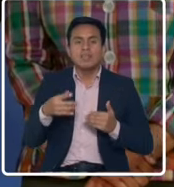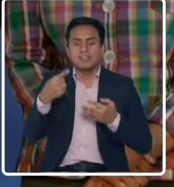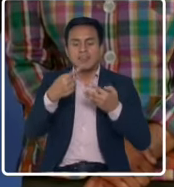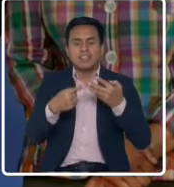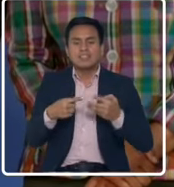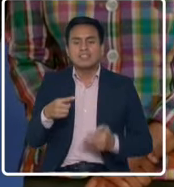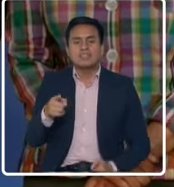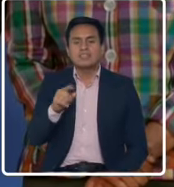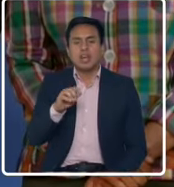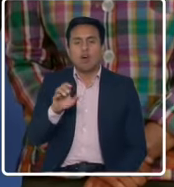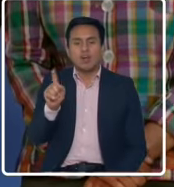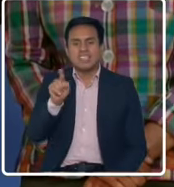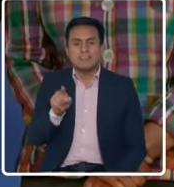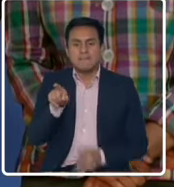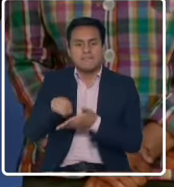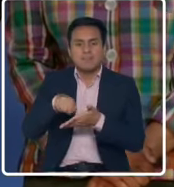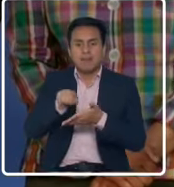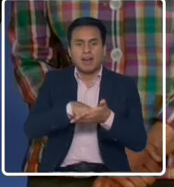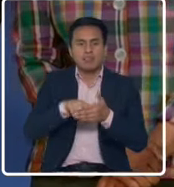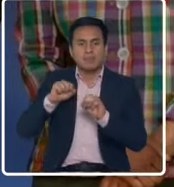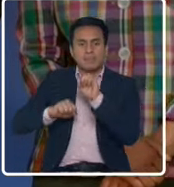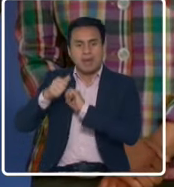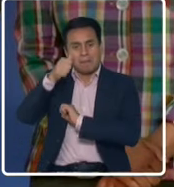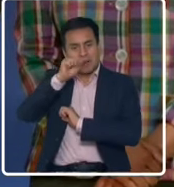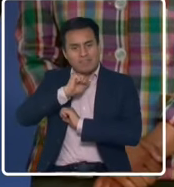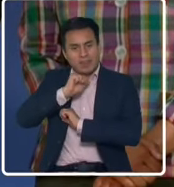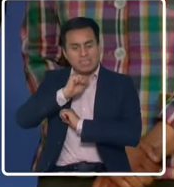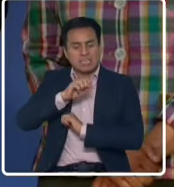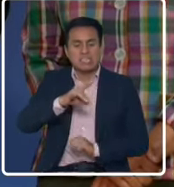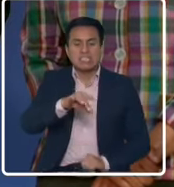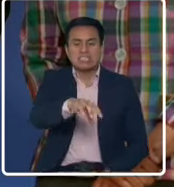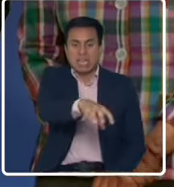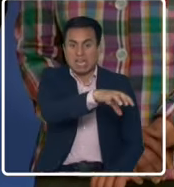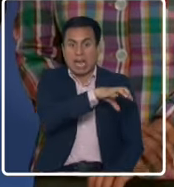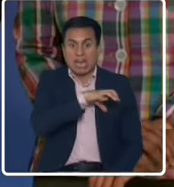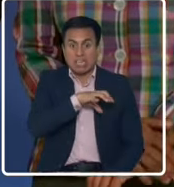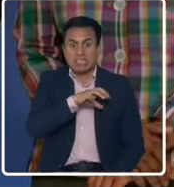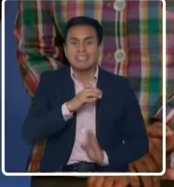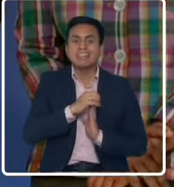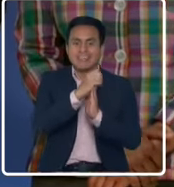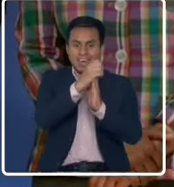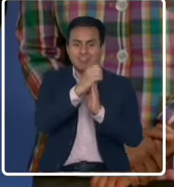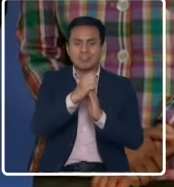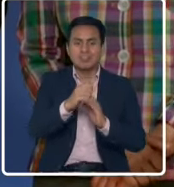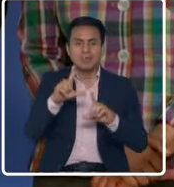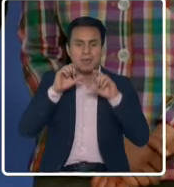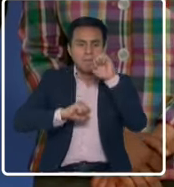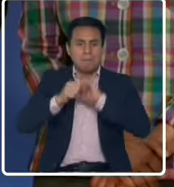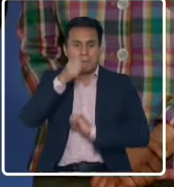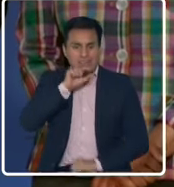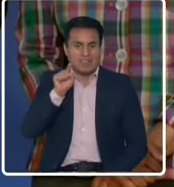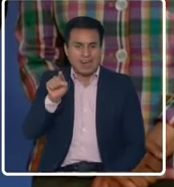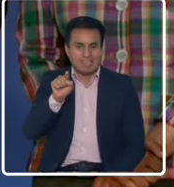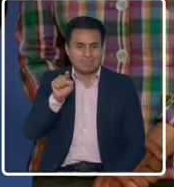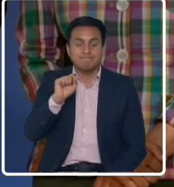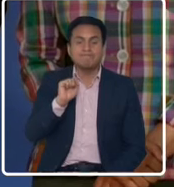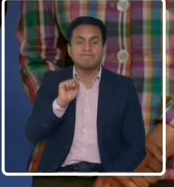de cooles firmados con privados en salares que van a ser liderados por estos privados